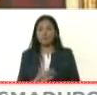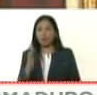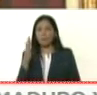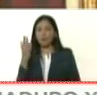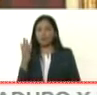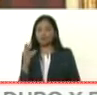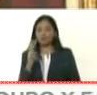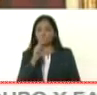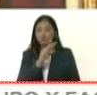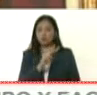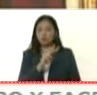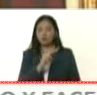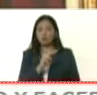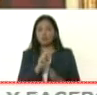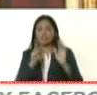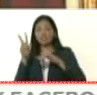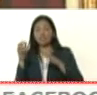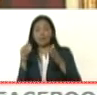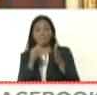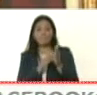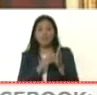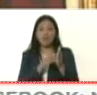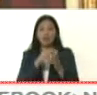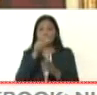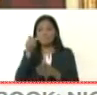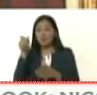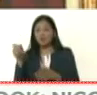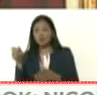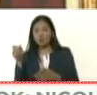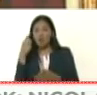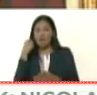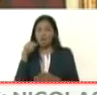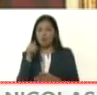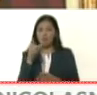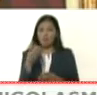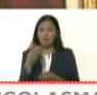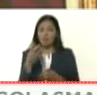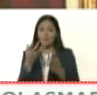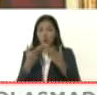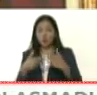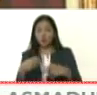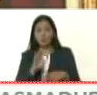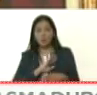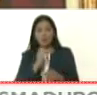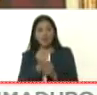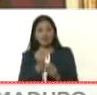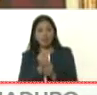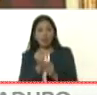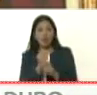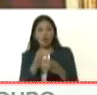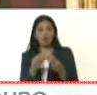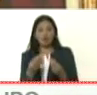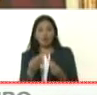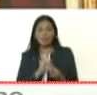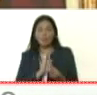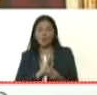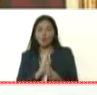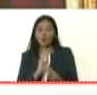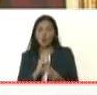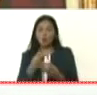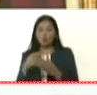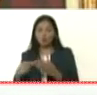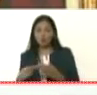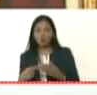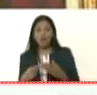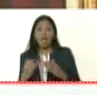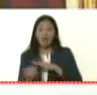Aproximadamente 216 mil compatriotas que, con producto del trabajo de diagnóstico permanente del Instituto Nacional